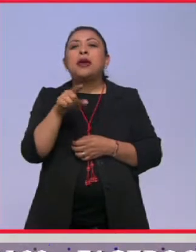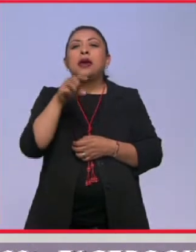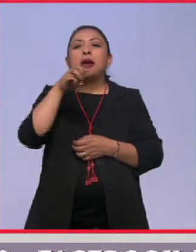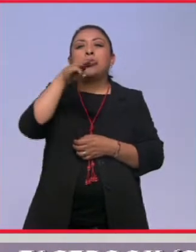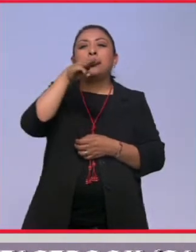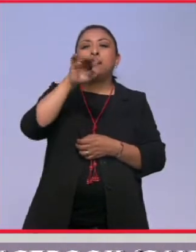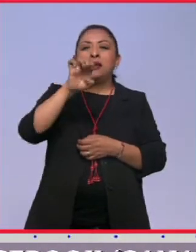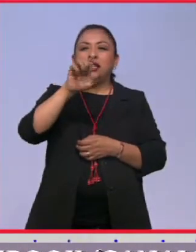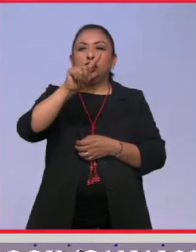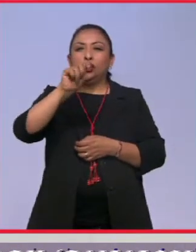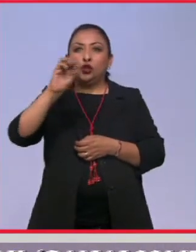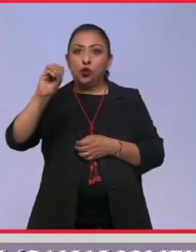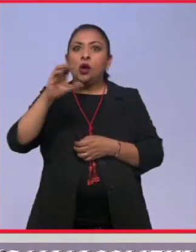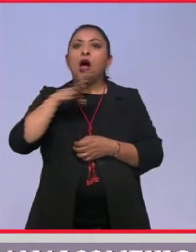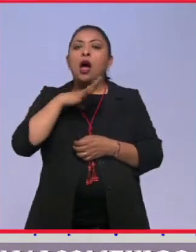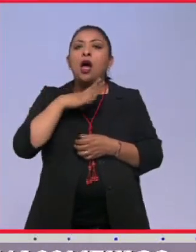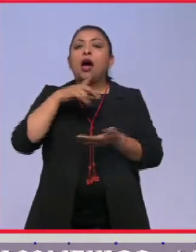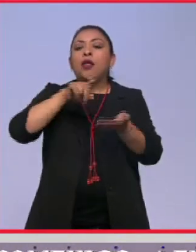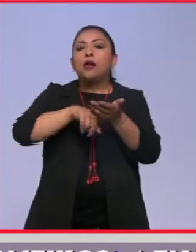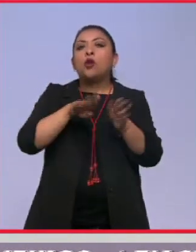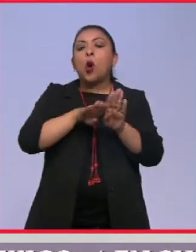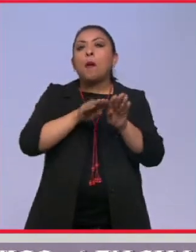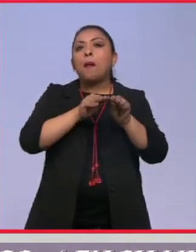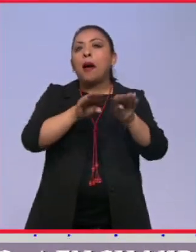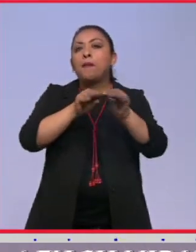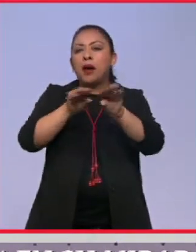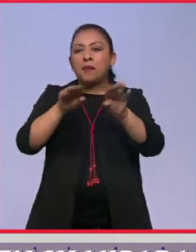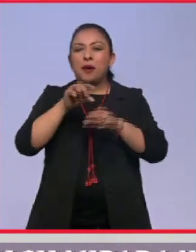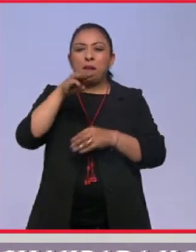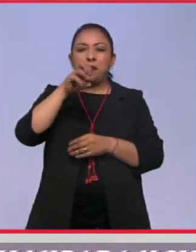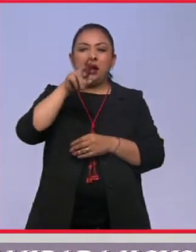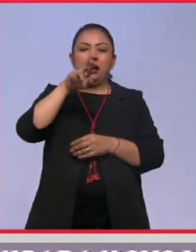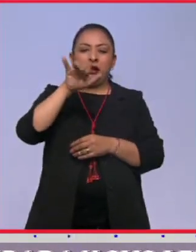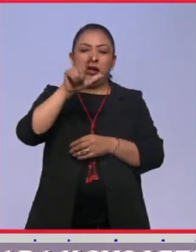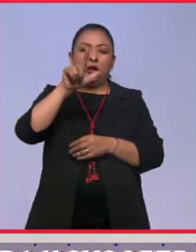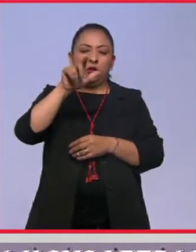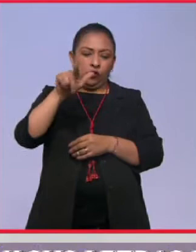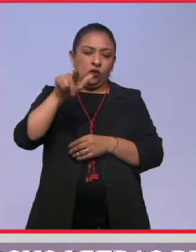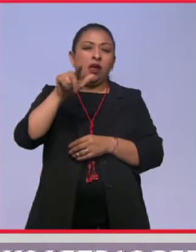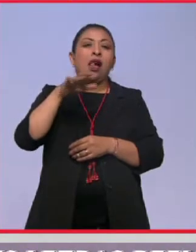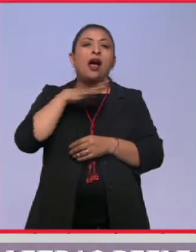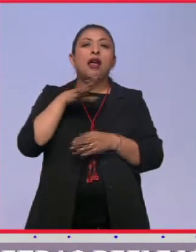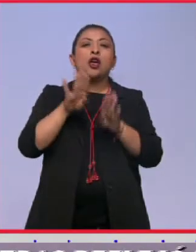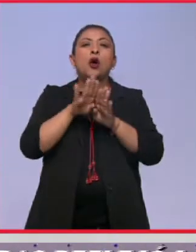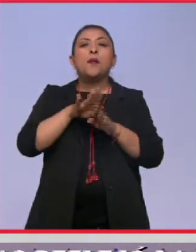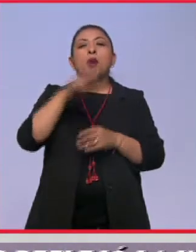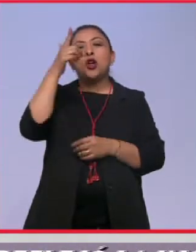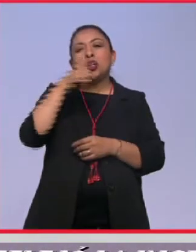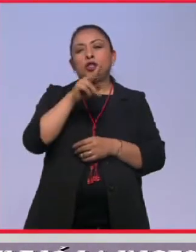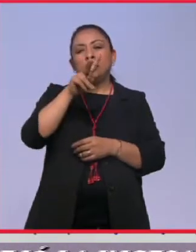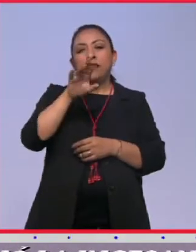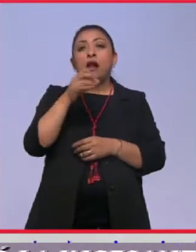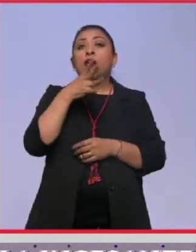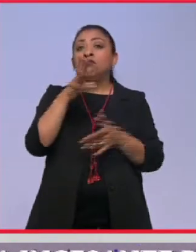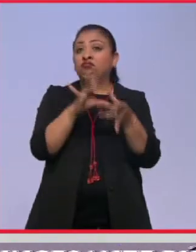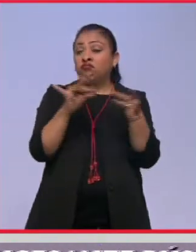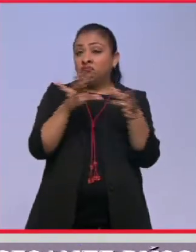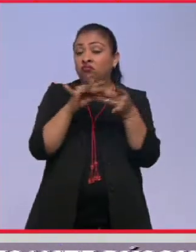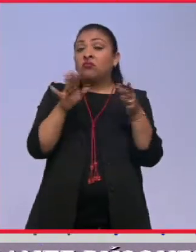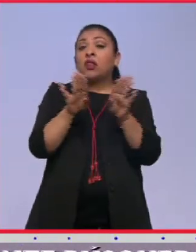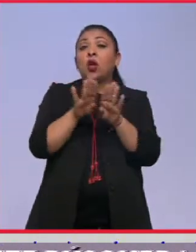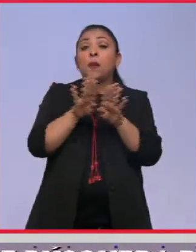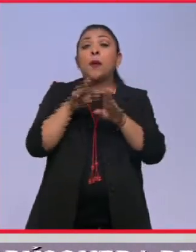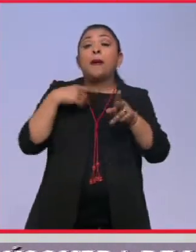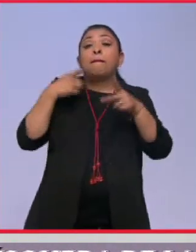también ha tenido resonancias, ¿no? María Luz Moraleda es una corresponsal de la Dolce Vele, nos hace un reporte justamente de